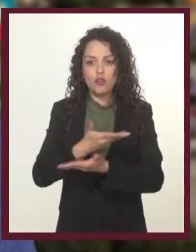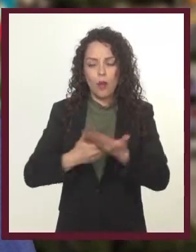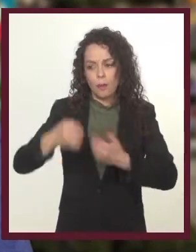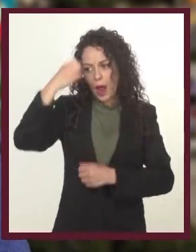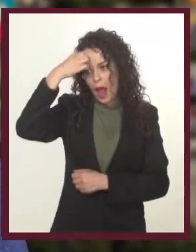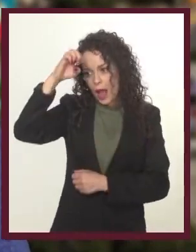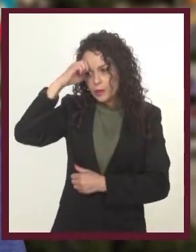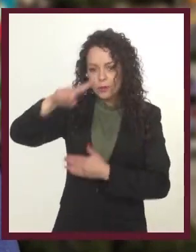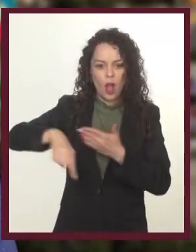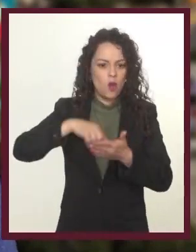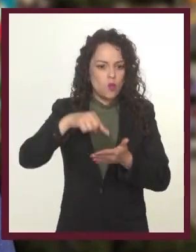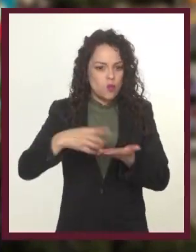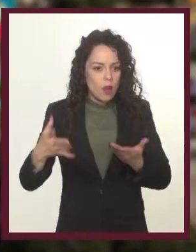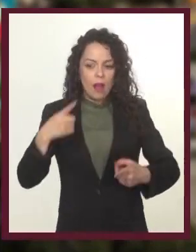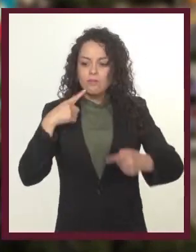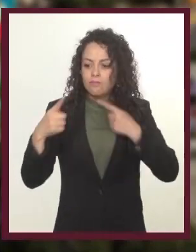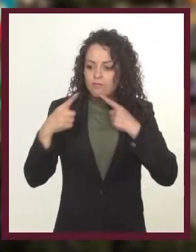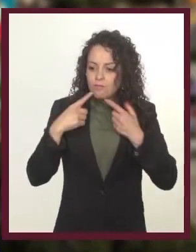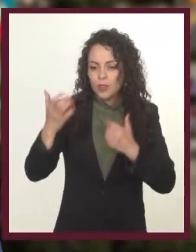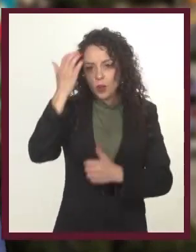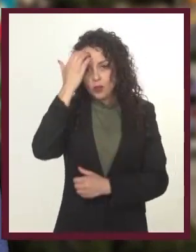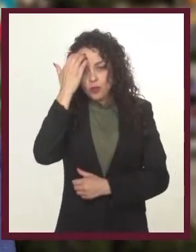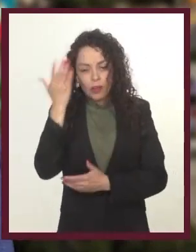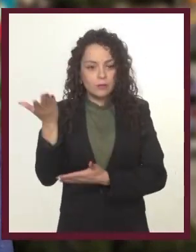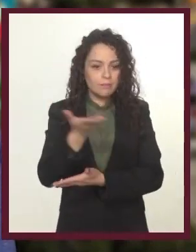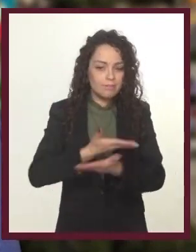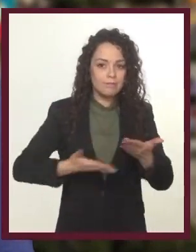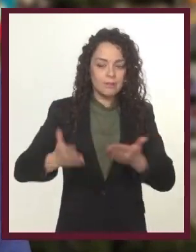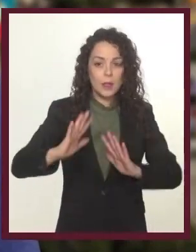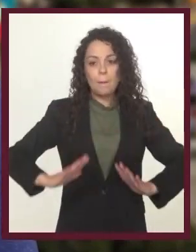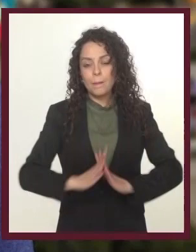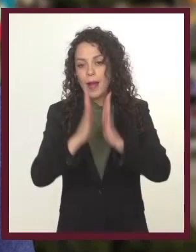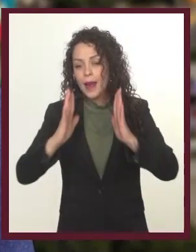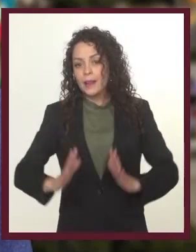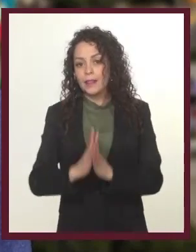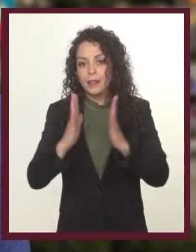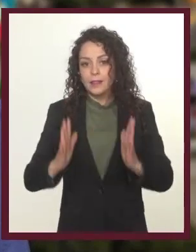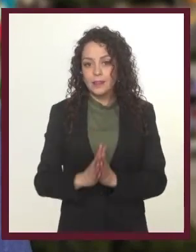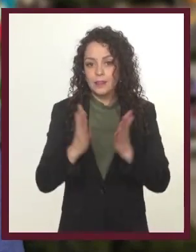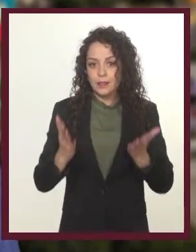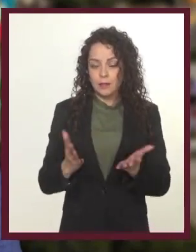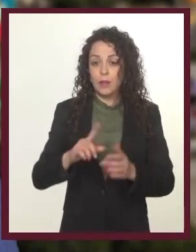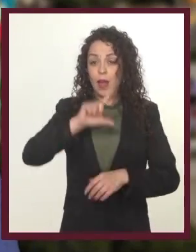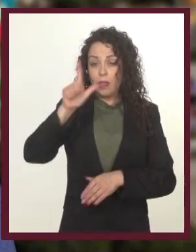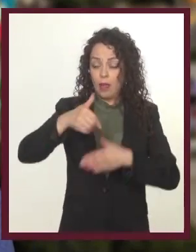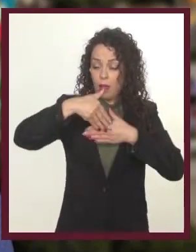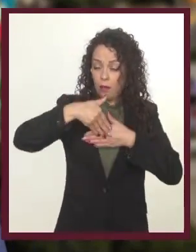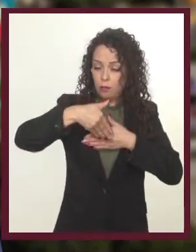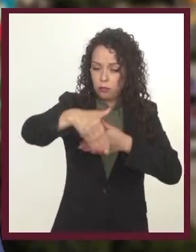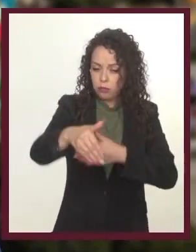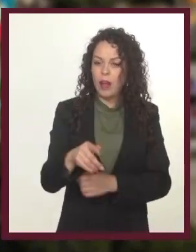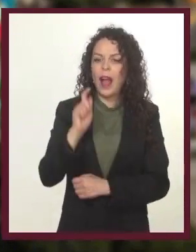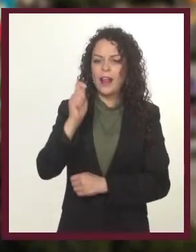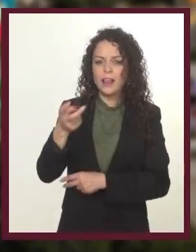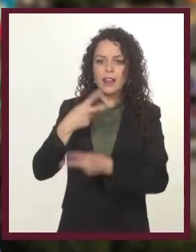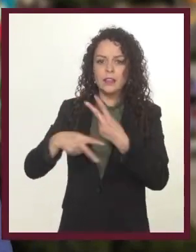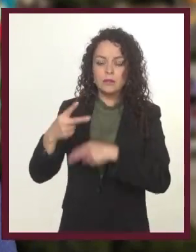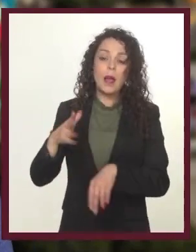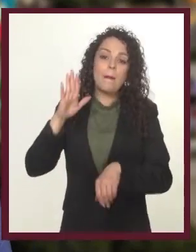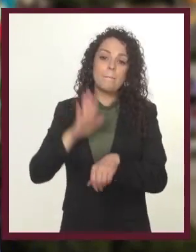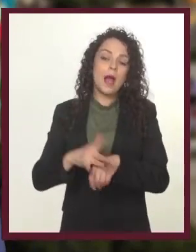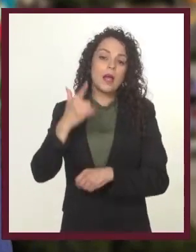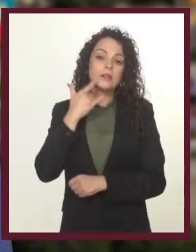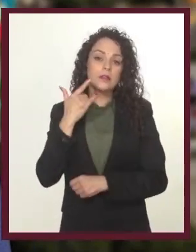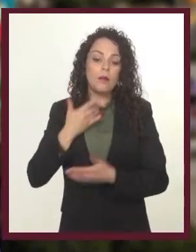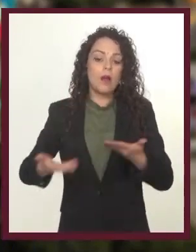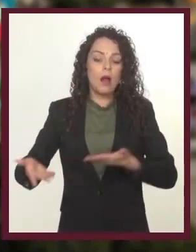experiencias, objetivos y lugar, dialogando y conociéndose, participando. El resultado a la larga es un espacio común más